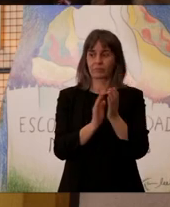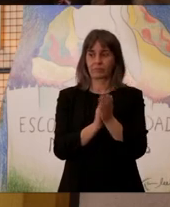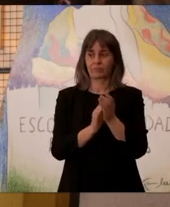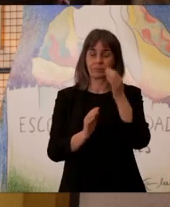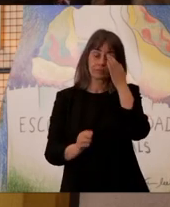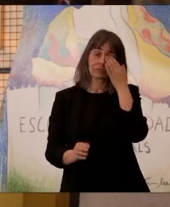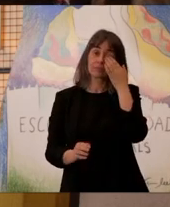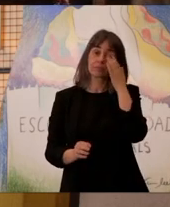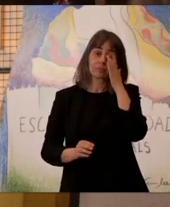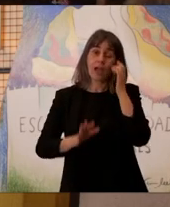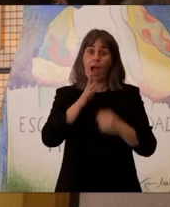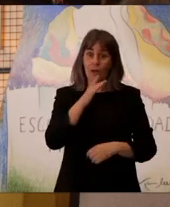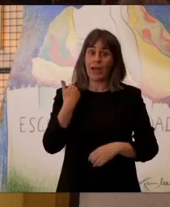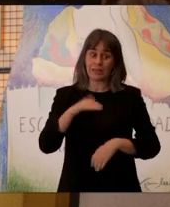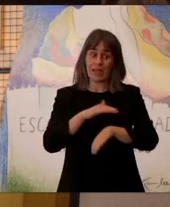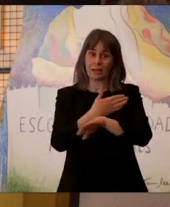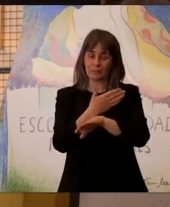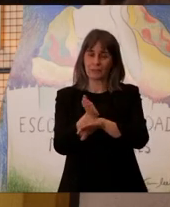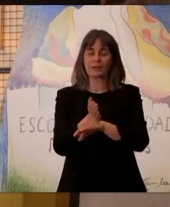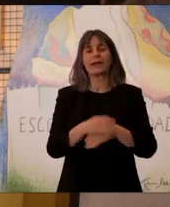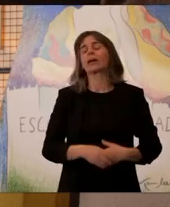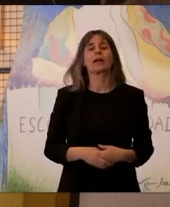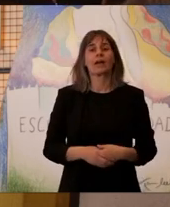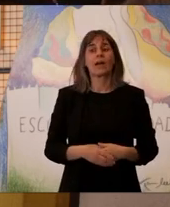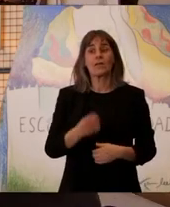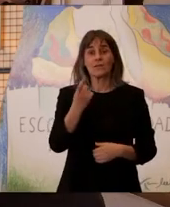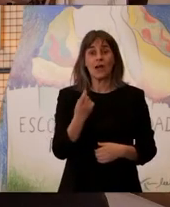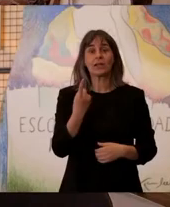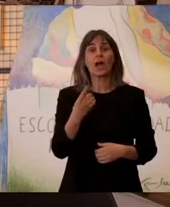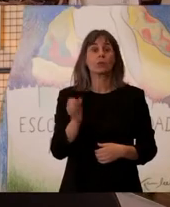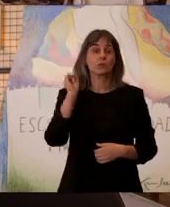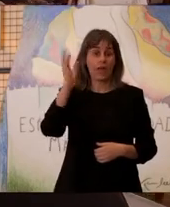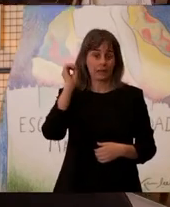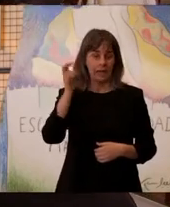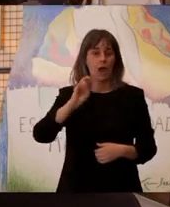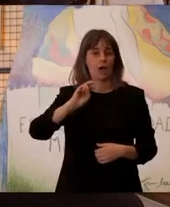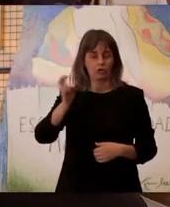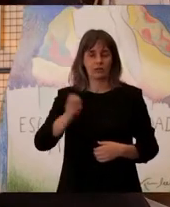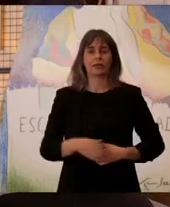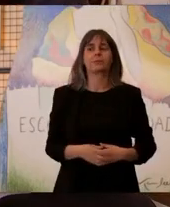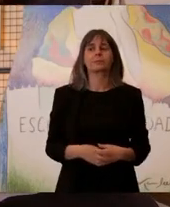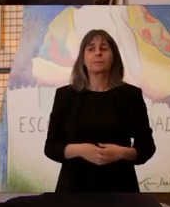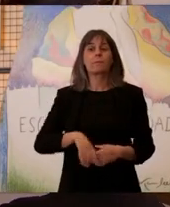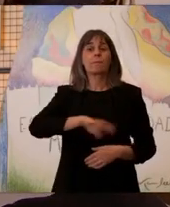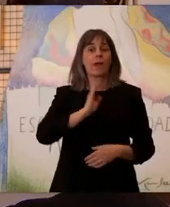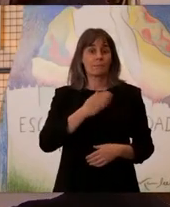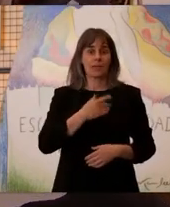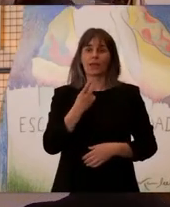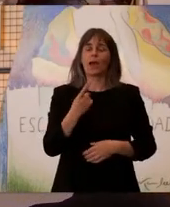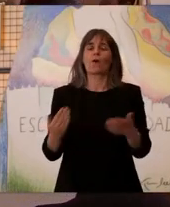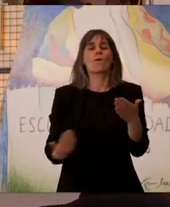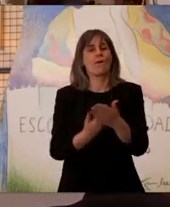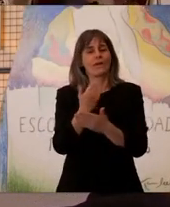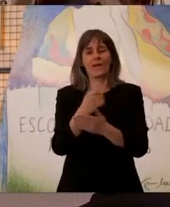bueno ahora sí se nos hace un poquito tarde y tenemos todavía una conferencia una charla por delante y mañana una jornada